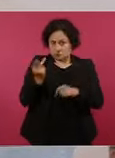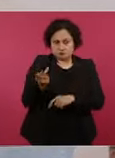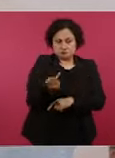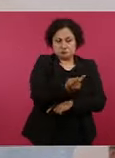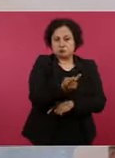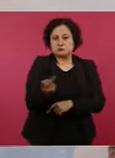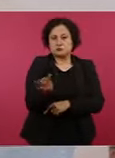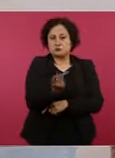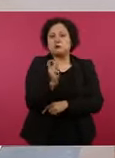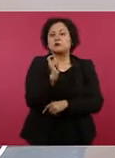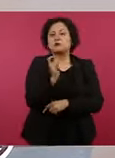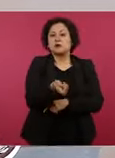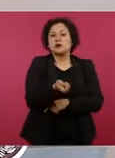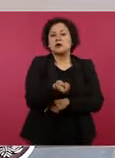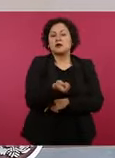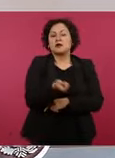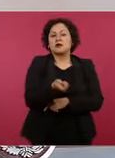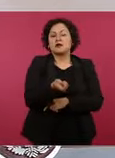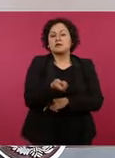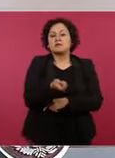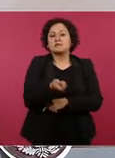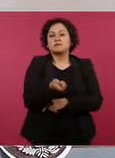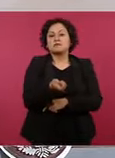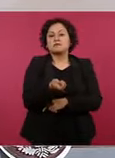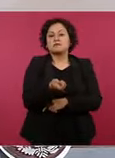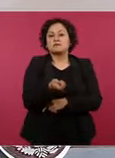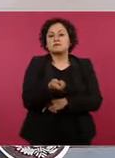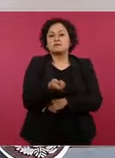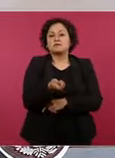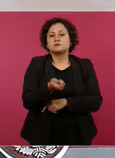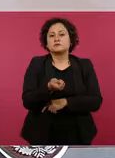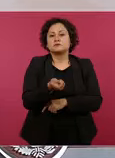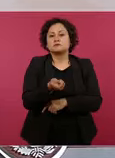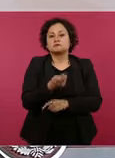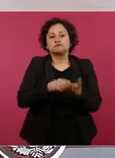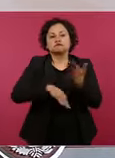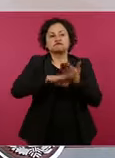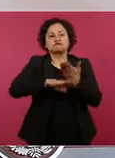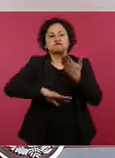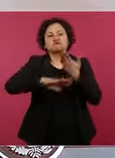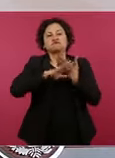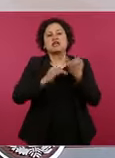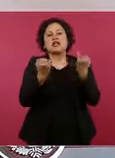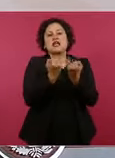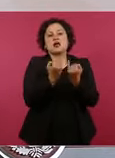hacerle el juego a los conservadores.